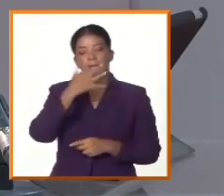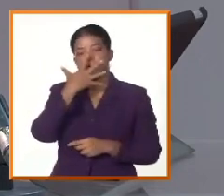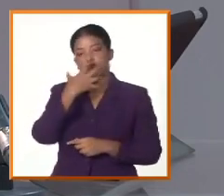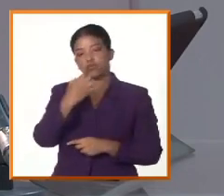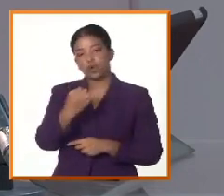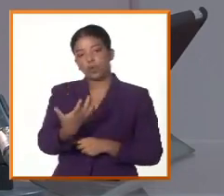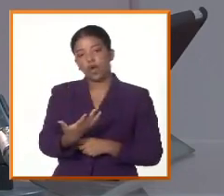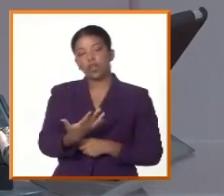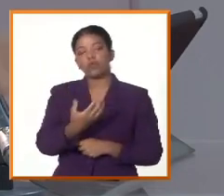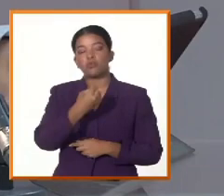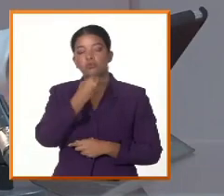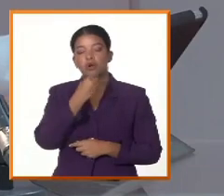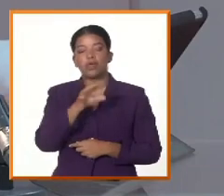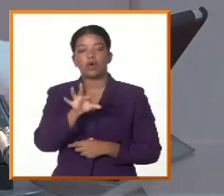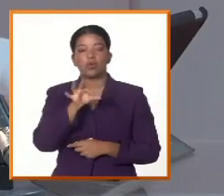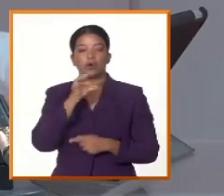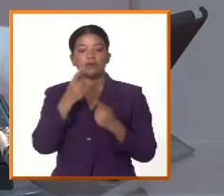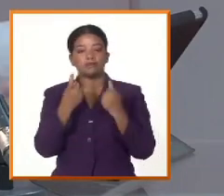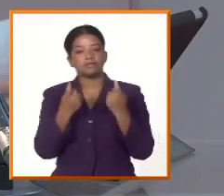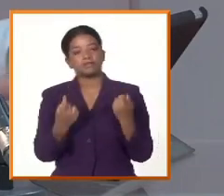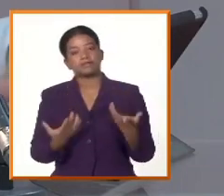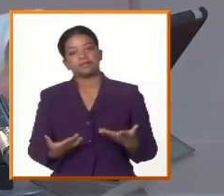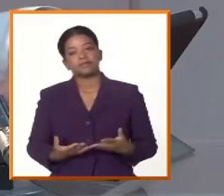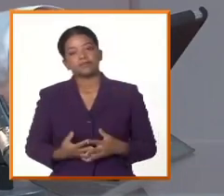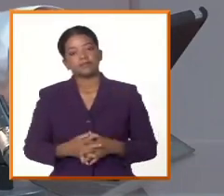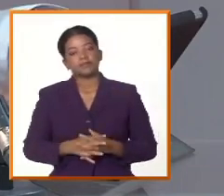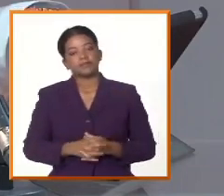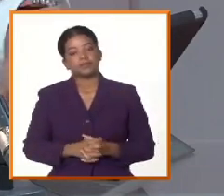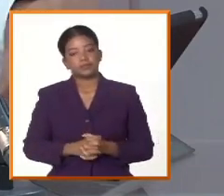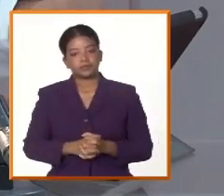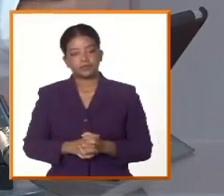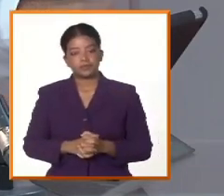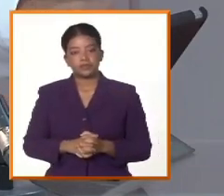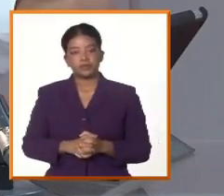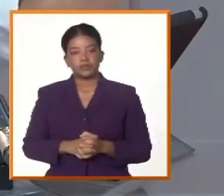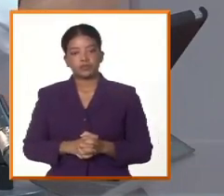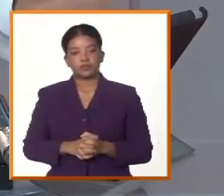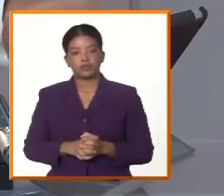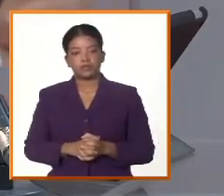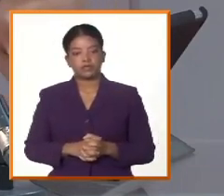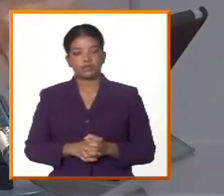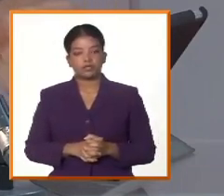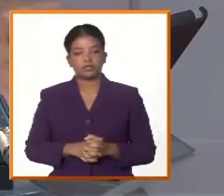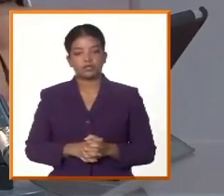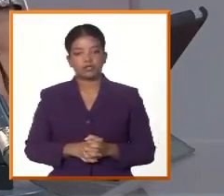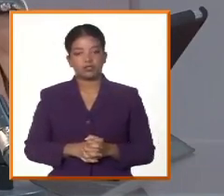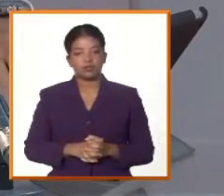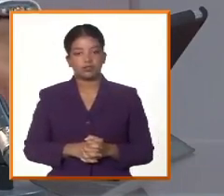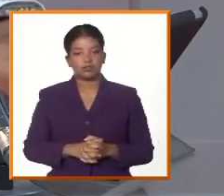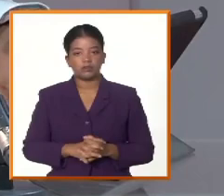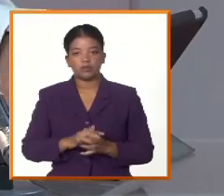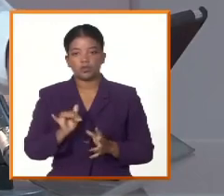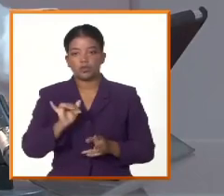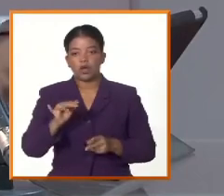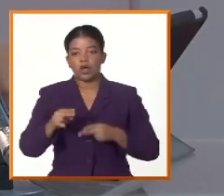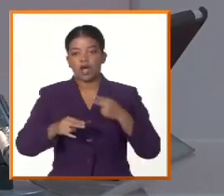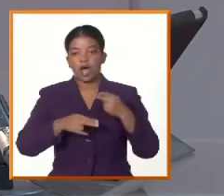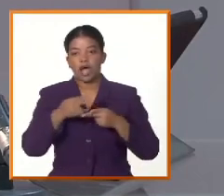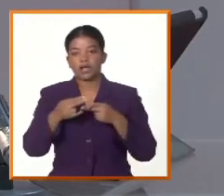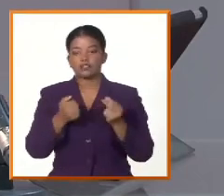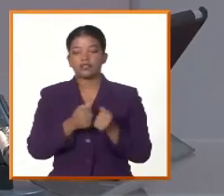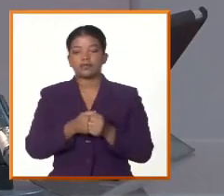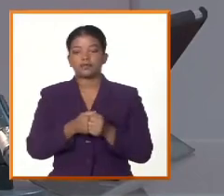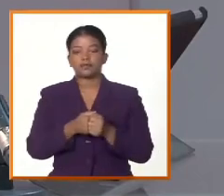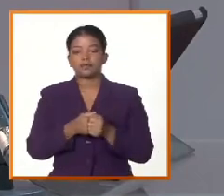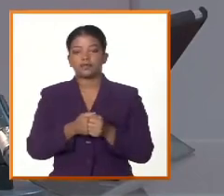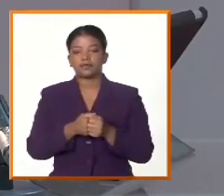materia prima puede implementar para hacer en cada uno Bueno se hicieron elaboraciones de emulsiones para refrescos o sea los saborizantes